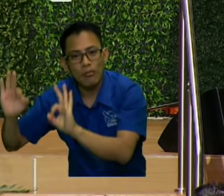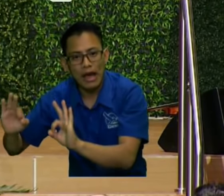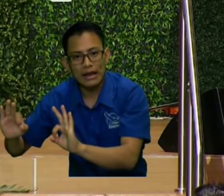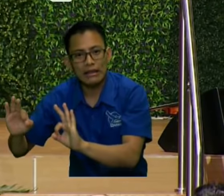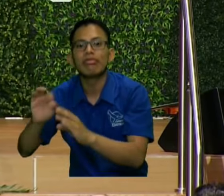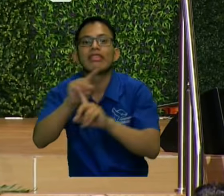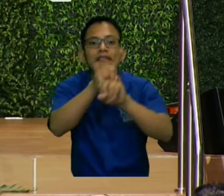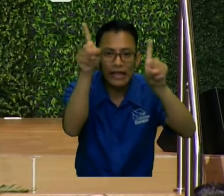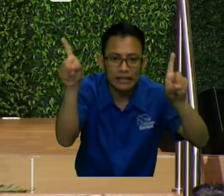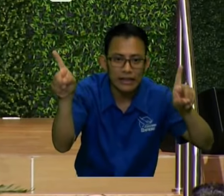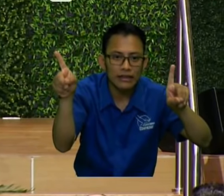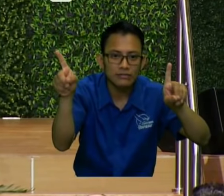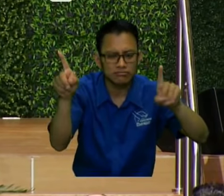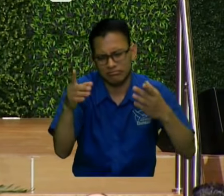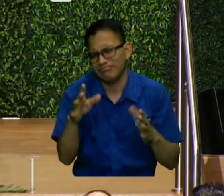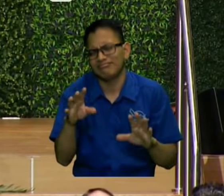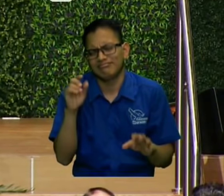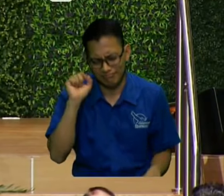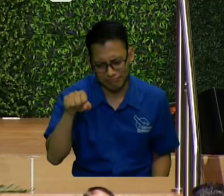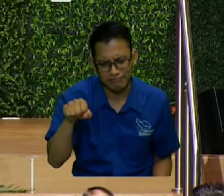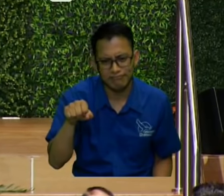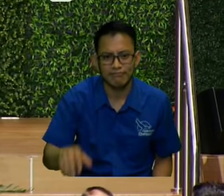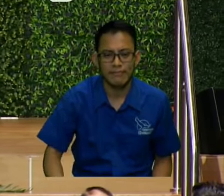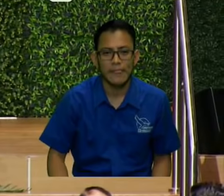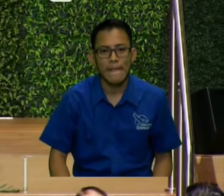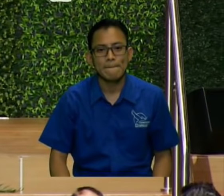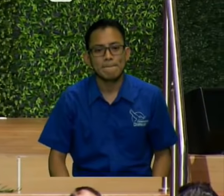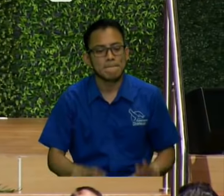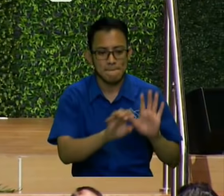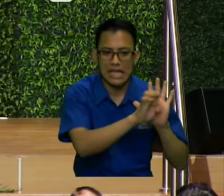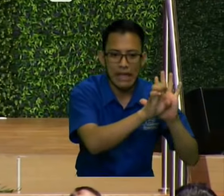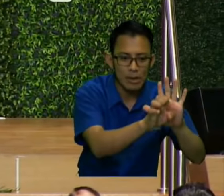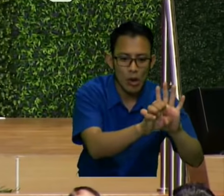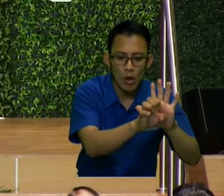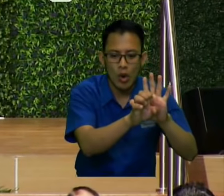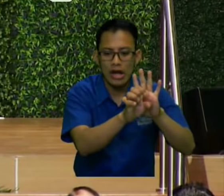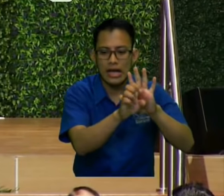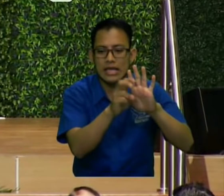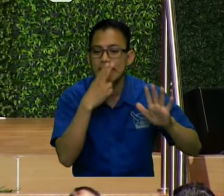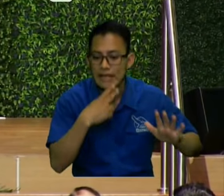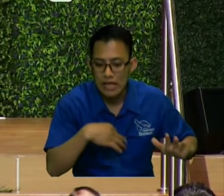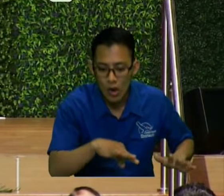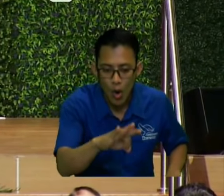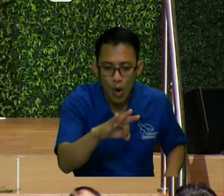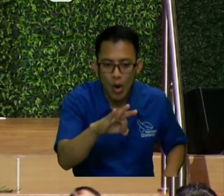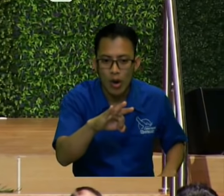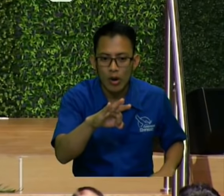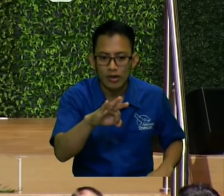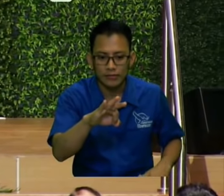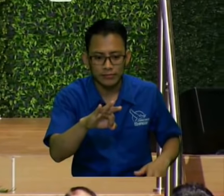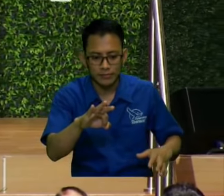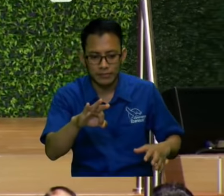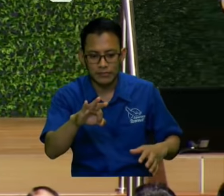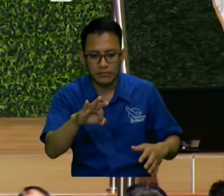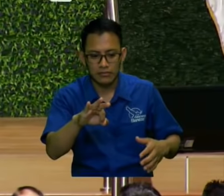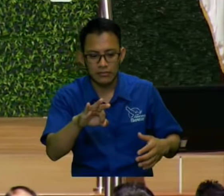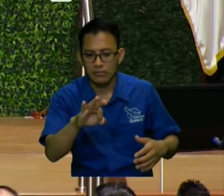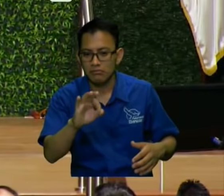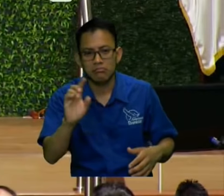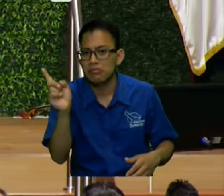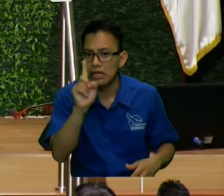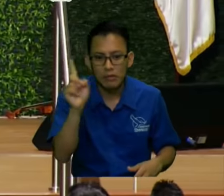mismo. Bueno, eso es obvio, ¿ah? Pero cuando hablamos, por ejemplo, de un hijo, no es lo mismo hacer un hijo